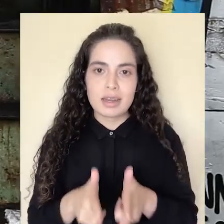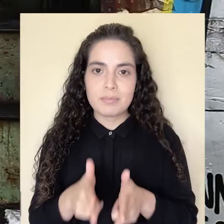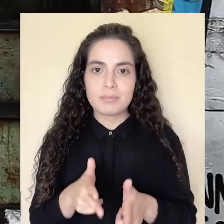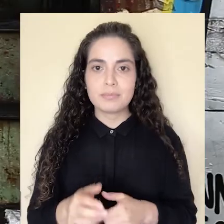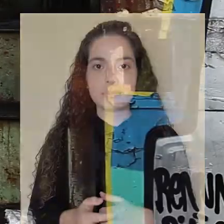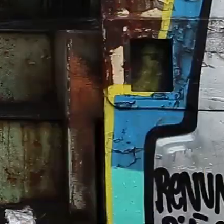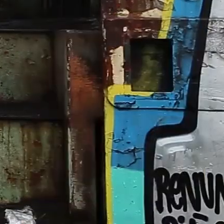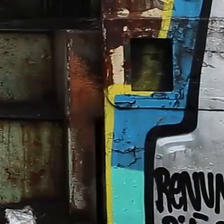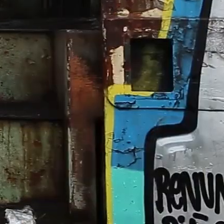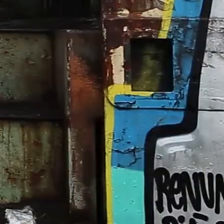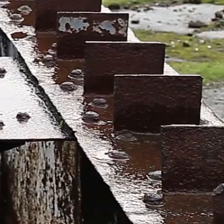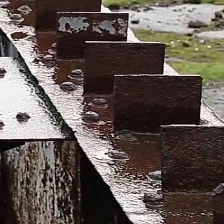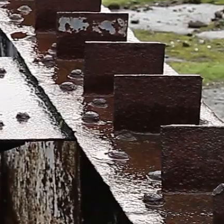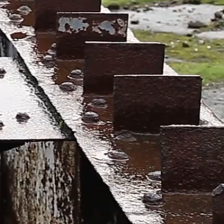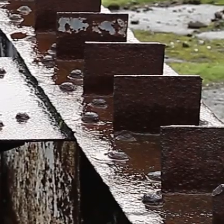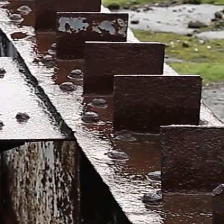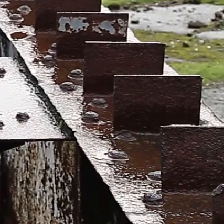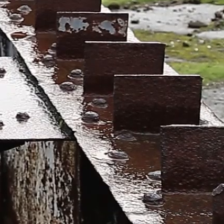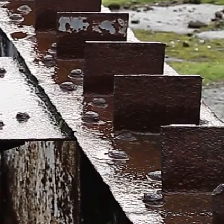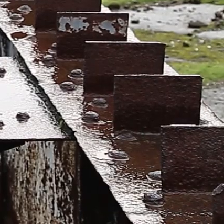en tren.